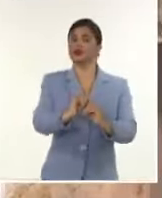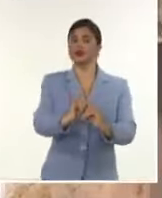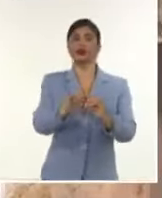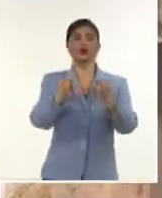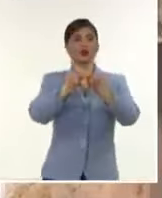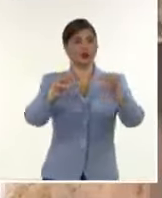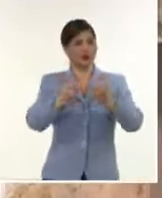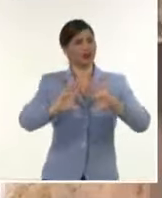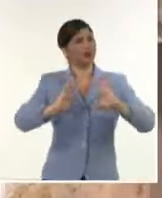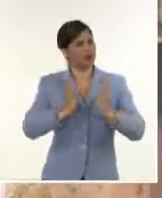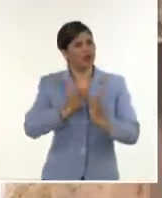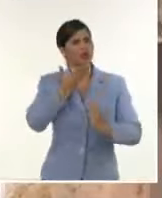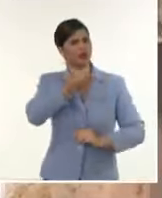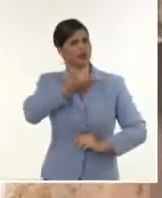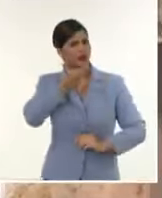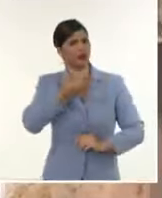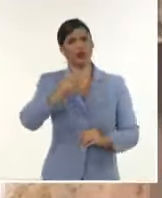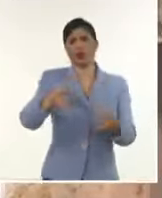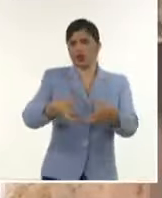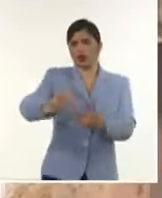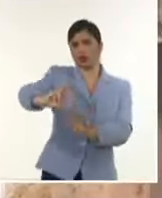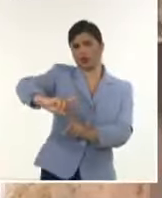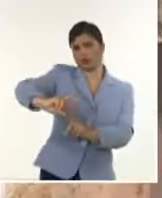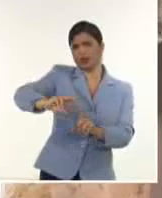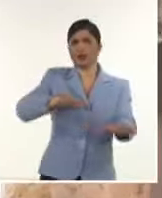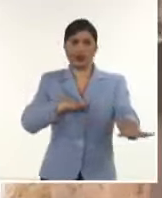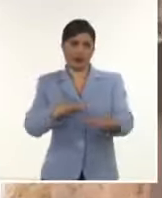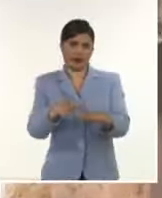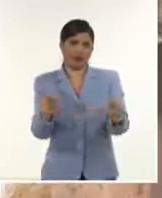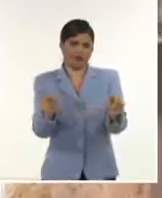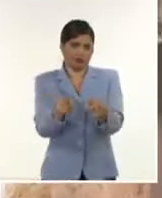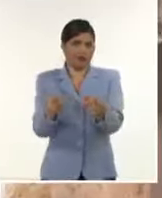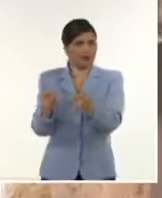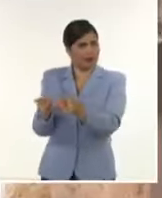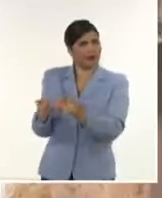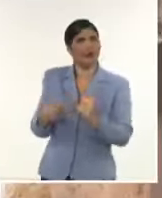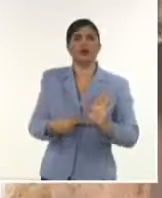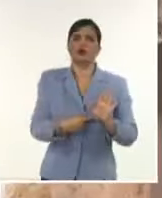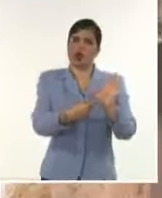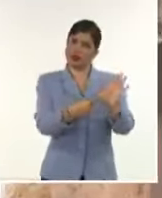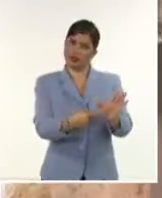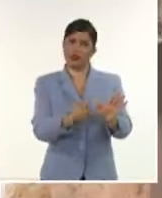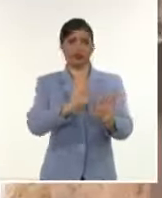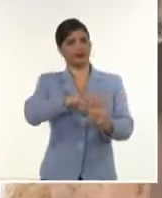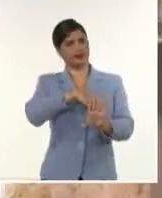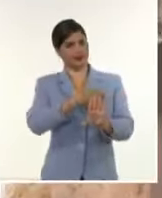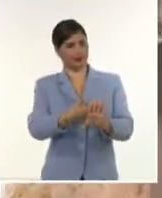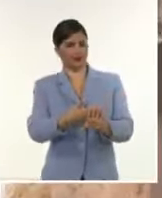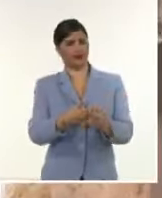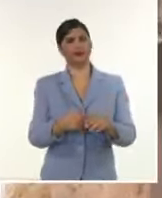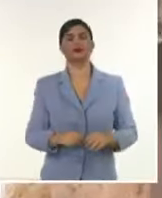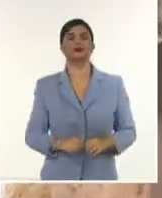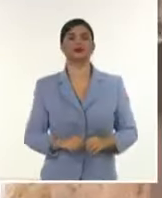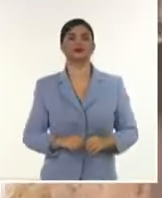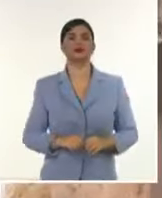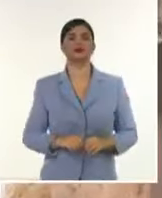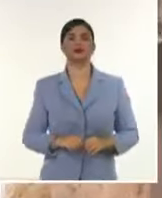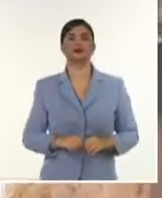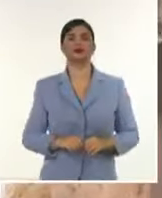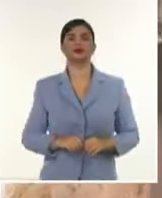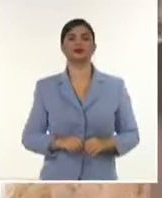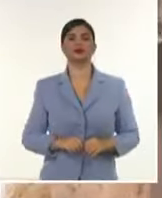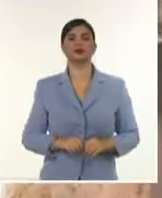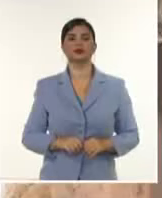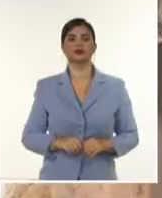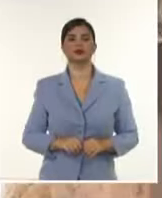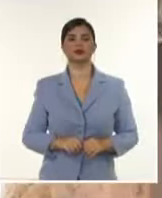del canal cubano de noticias. Nuestro equipo está preparando, por supuesto, estos materiales para ponerlos a su disposición. Hubo una condena, un pronunciamiento